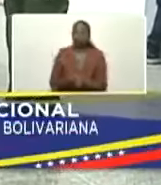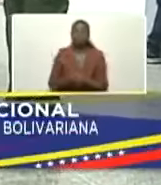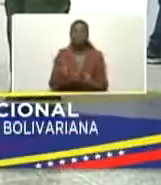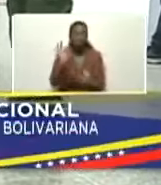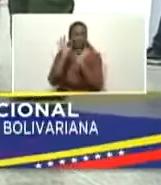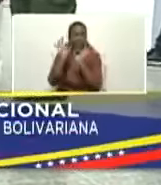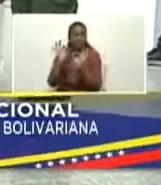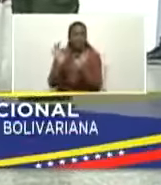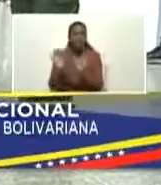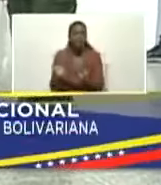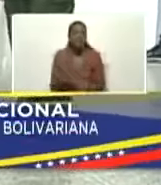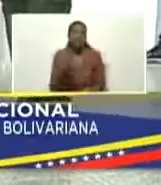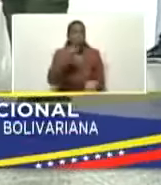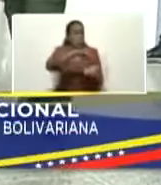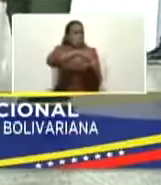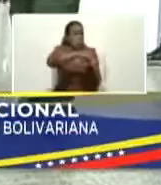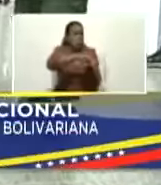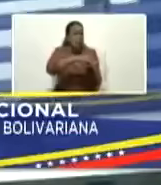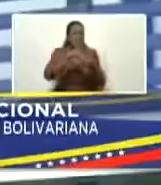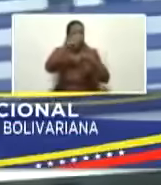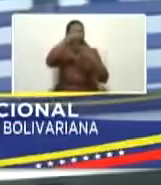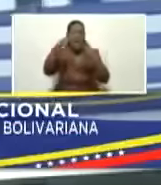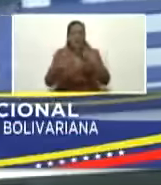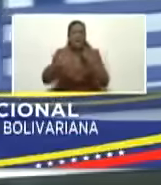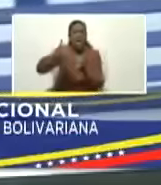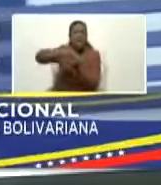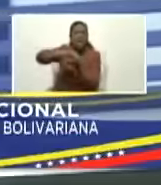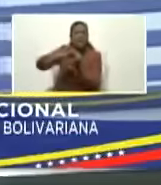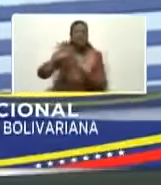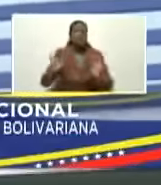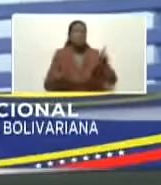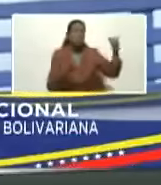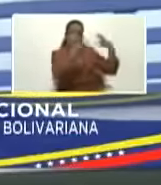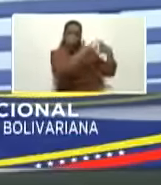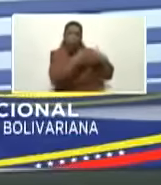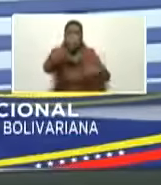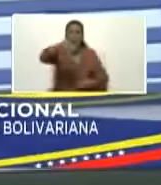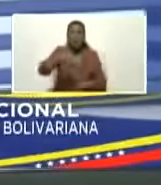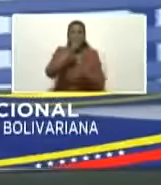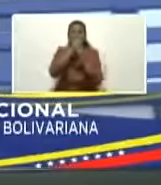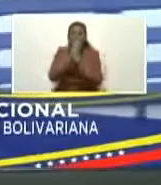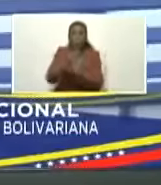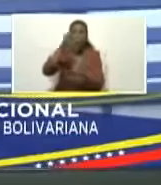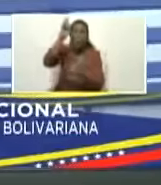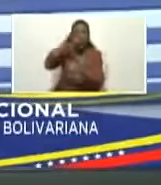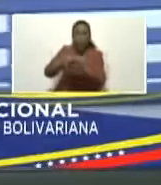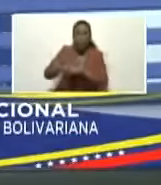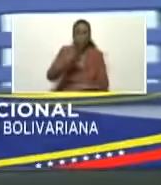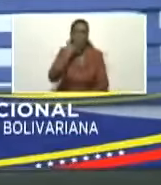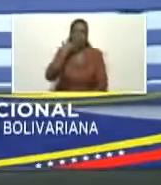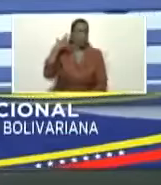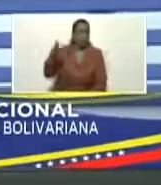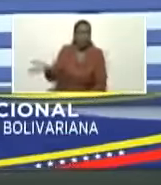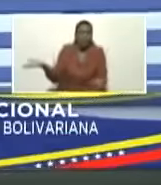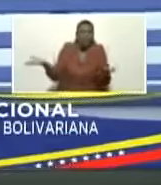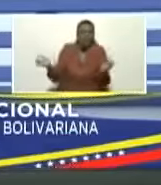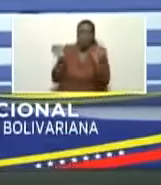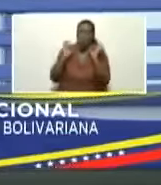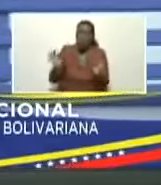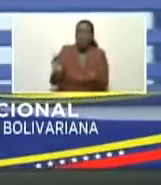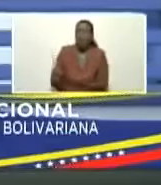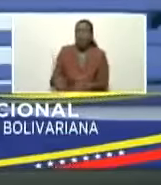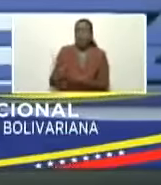punta. Ni en Nueva York da esas 3 ingenierías. Y se la van a dar en Tucupita. Naguará, siéntanse orgullosos. Del Tano, del